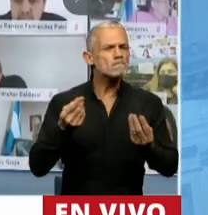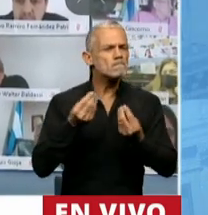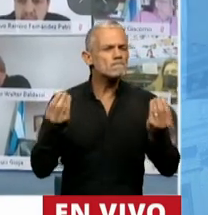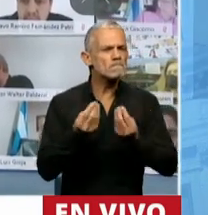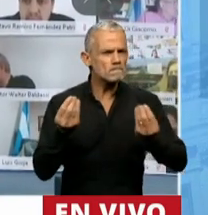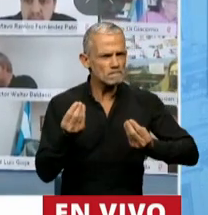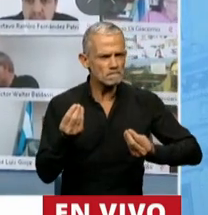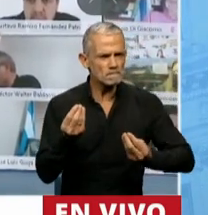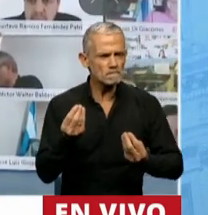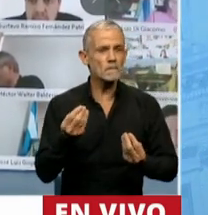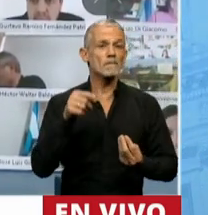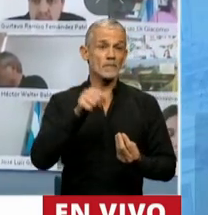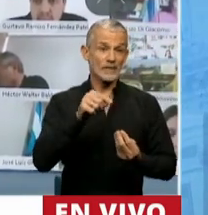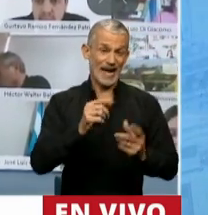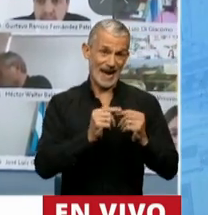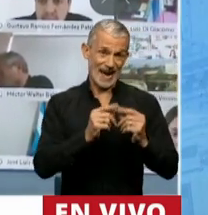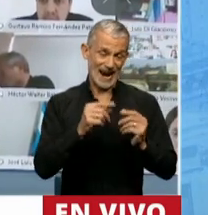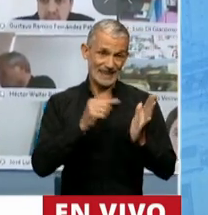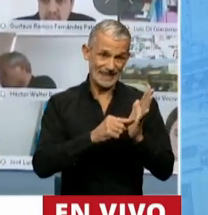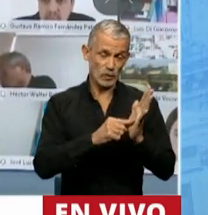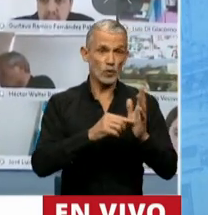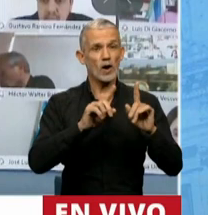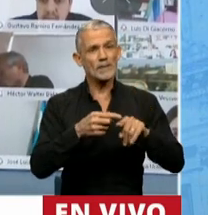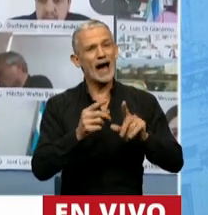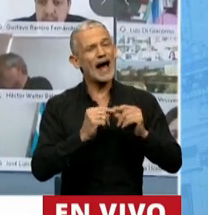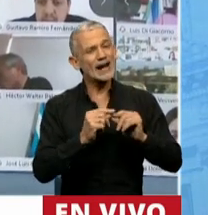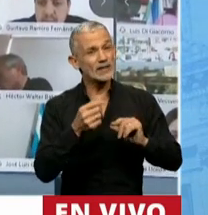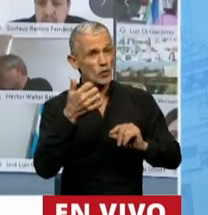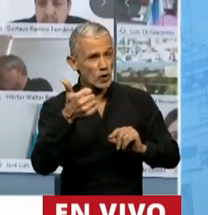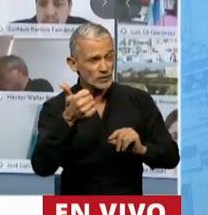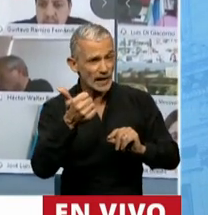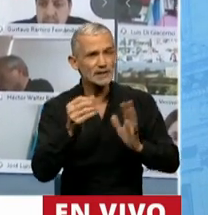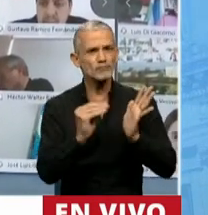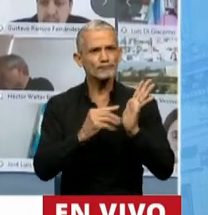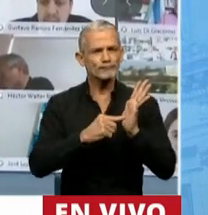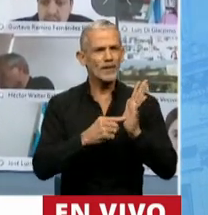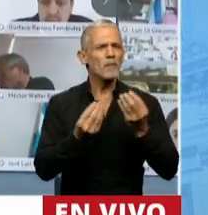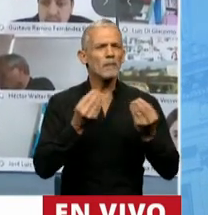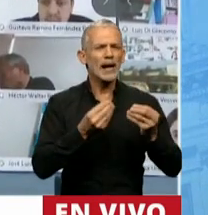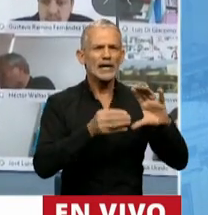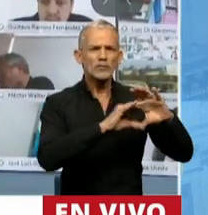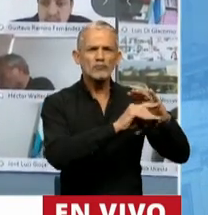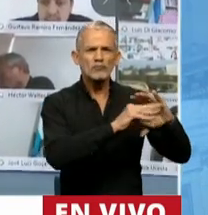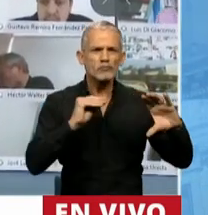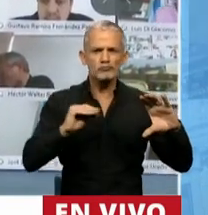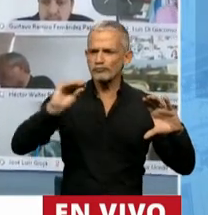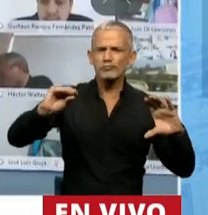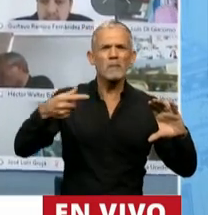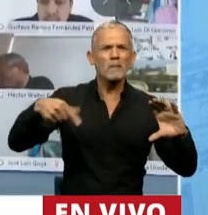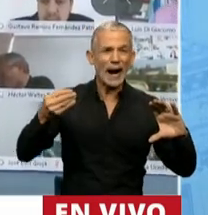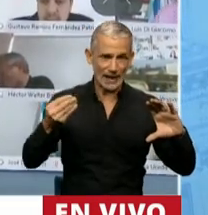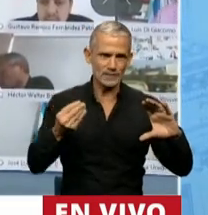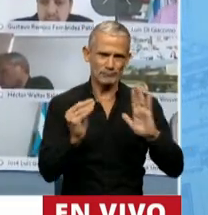Básicamente, a través de este artículo y del artículo 6, se establece para qué fines podrán ser utilizados estos